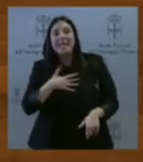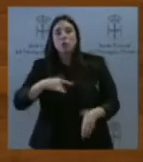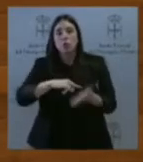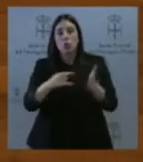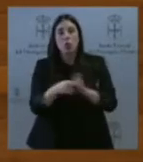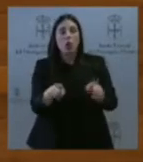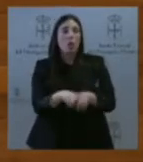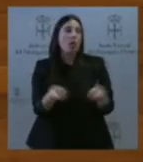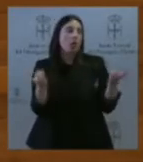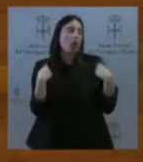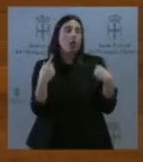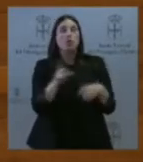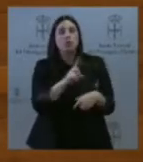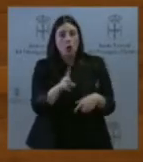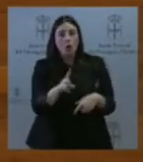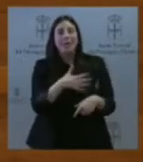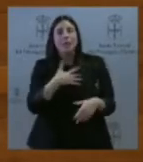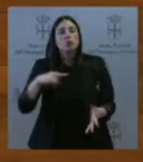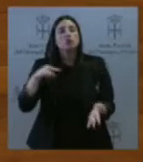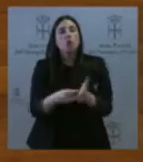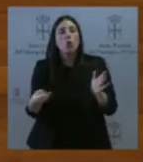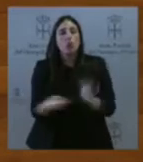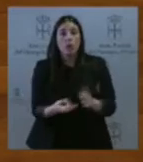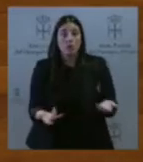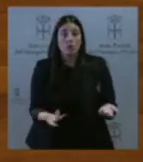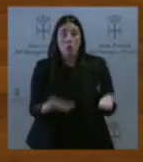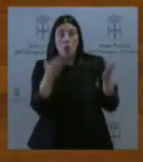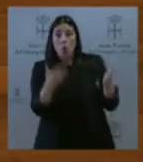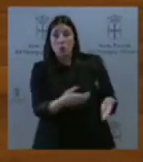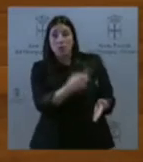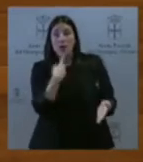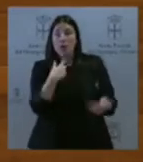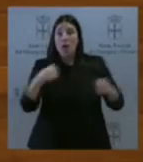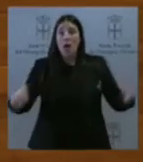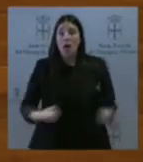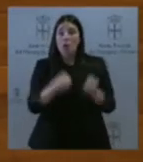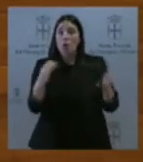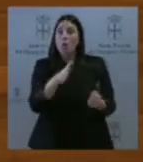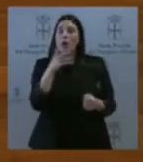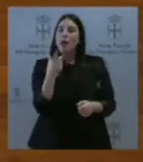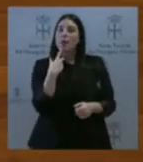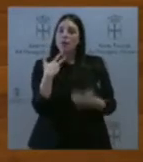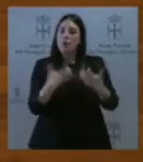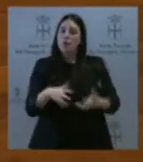afirmaciones. Descarta usted cualquier acción para declarar la fábrica bien de interés cultural. De acuerdo, es su